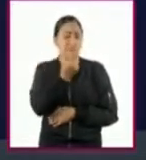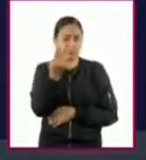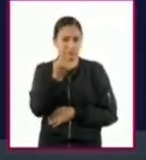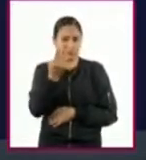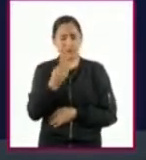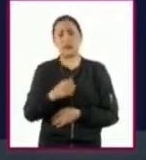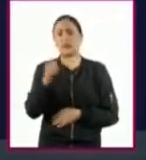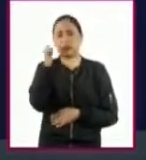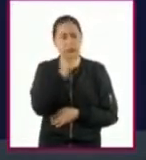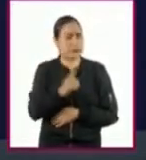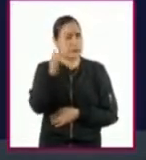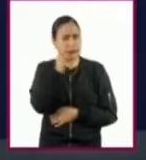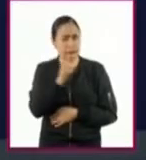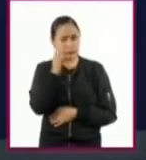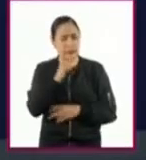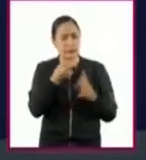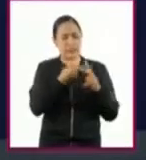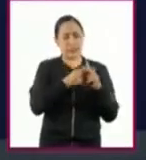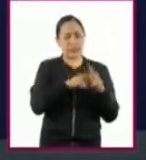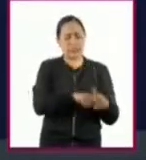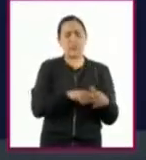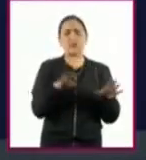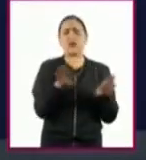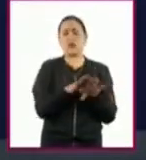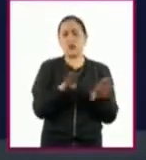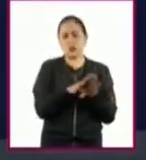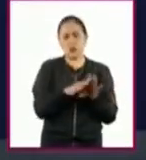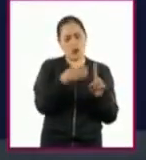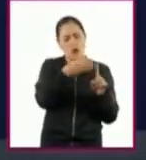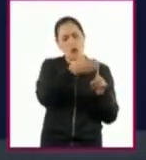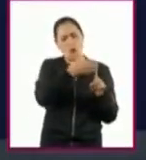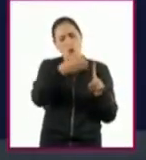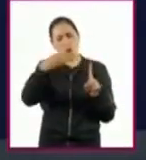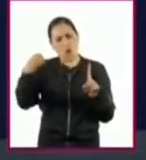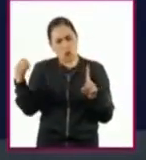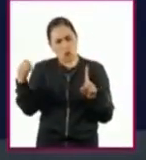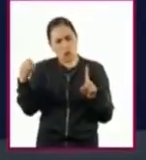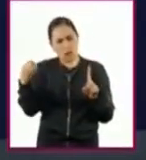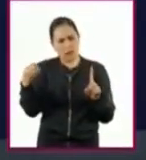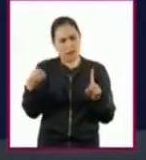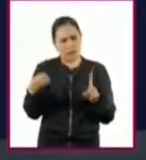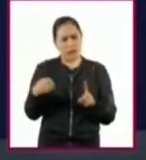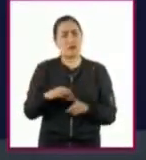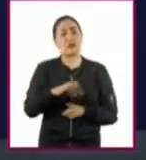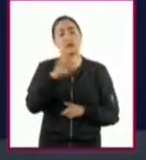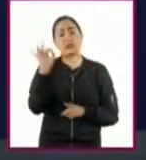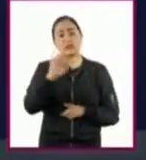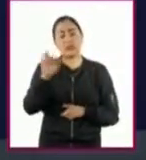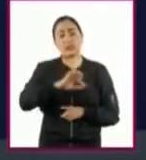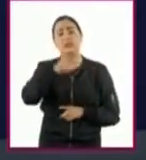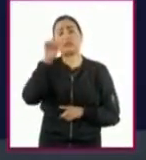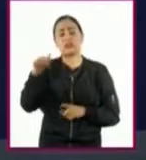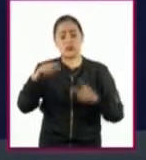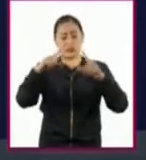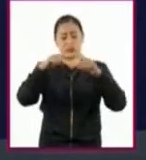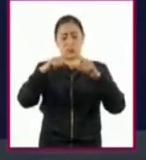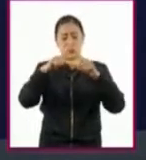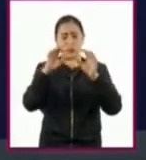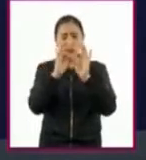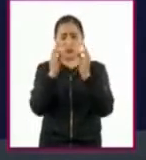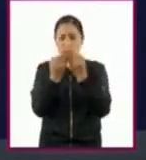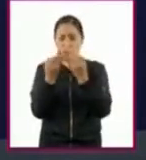medidas, siempre hay que tomar en cuenta este orden dado para realizar los trazos. De lo contrario, podemos trazar triángulos